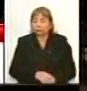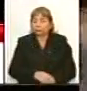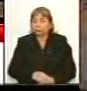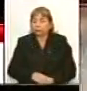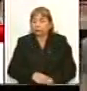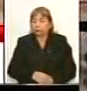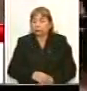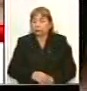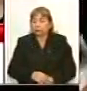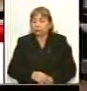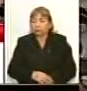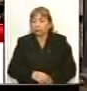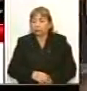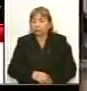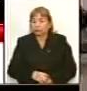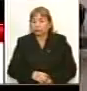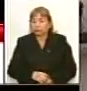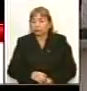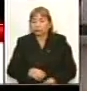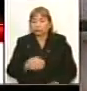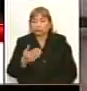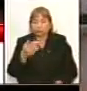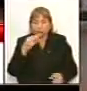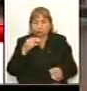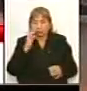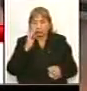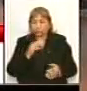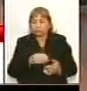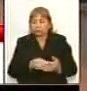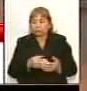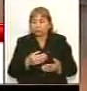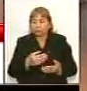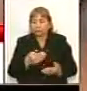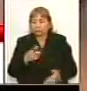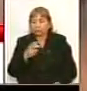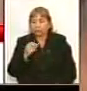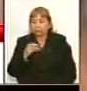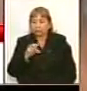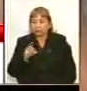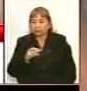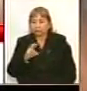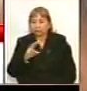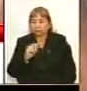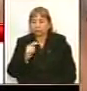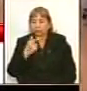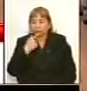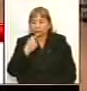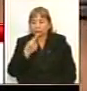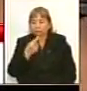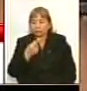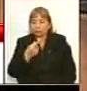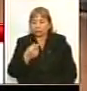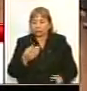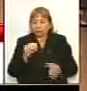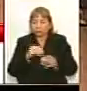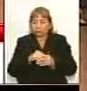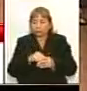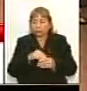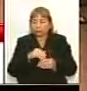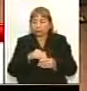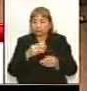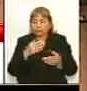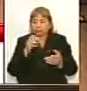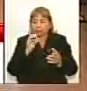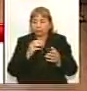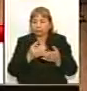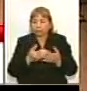no. Señor presidente, sí, con la manifestación del congresista López Vilera, yo pido que se reconsidere la votación y se acuerde